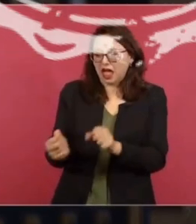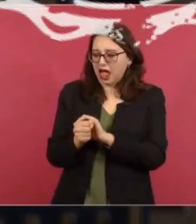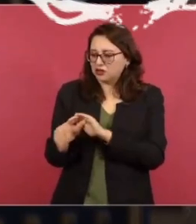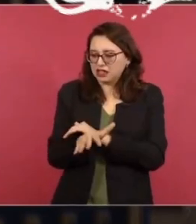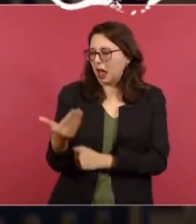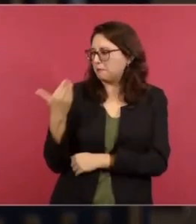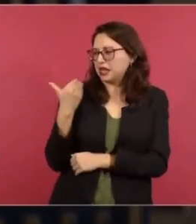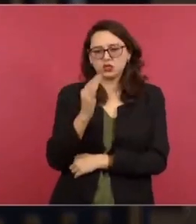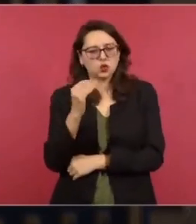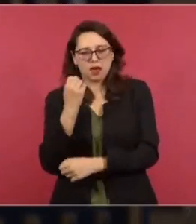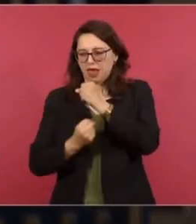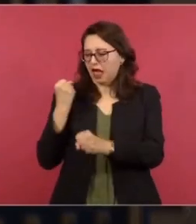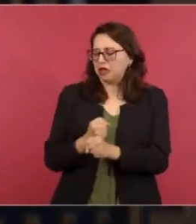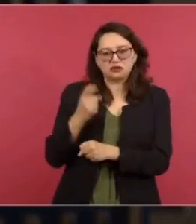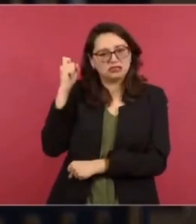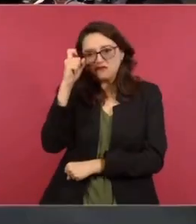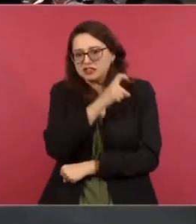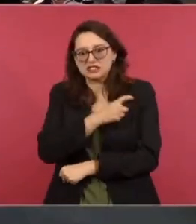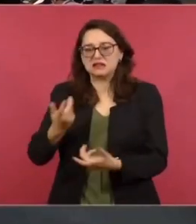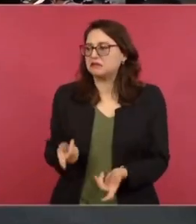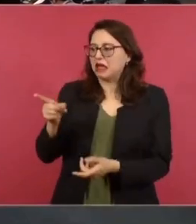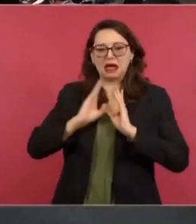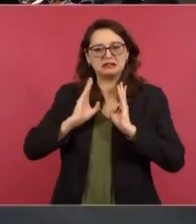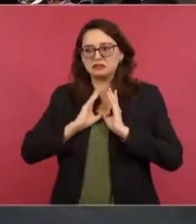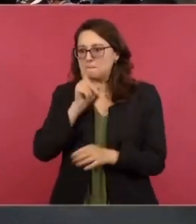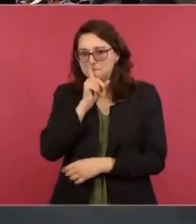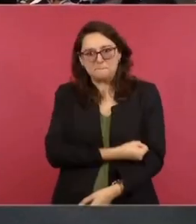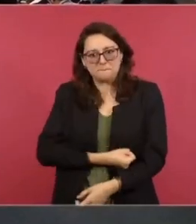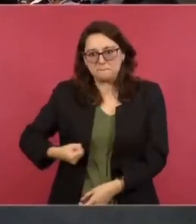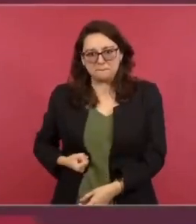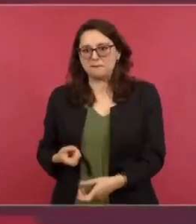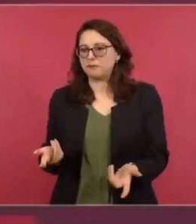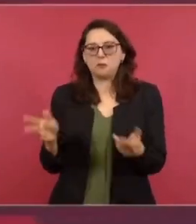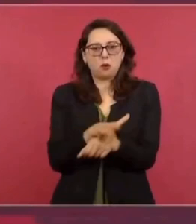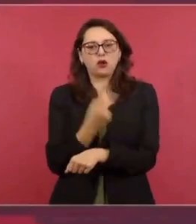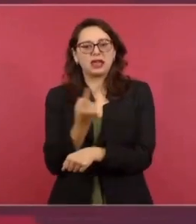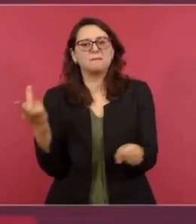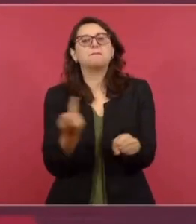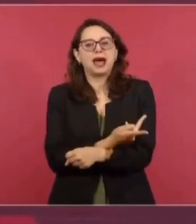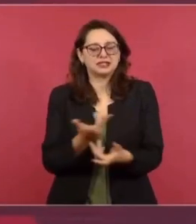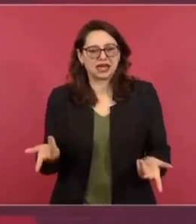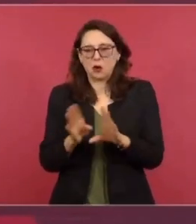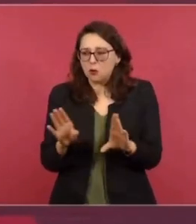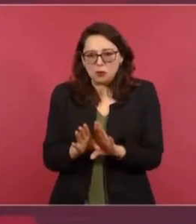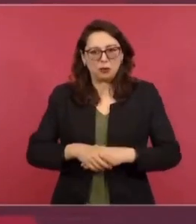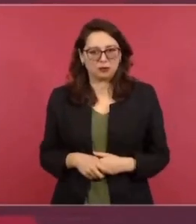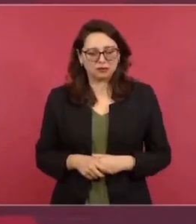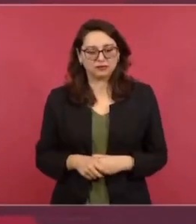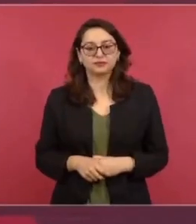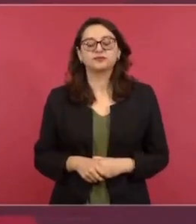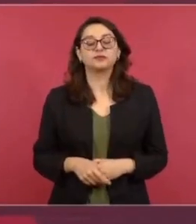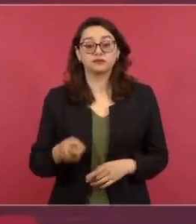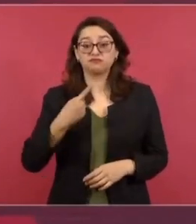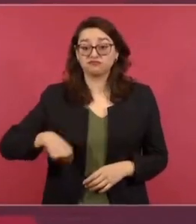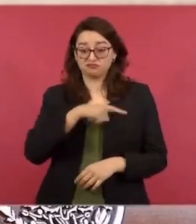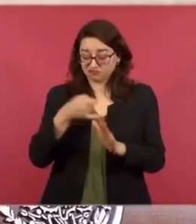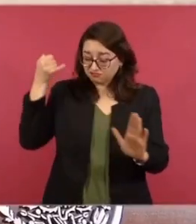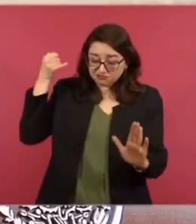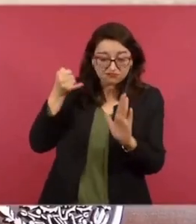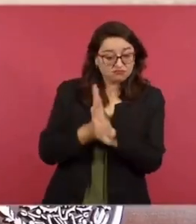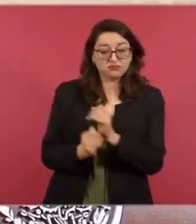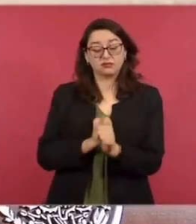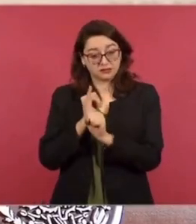qué ha sido tan difícil encontrar la verdad dentro del ejército? Bueno, estamos haciendo una investigación a fondo, seria. Vamos